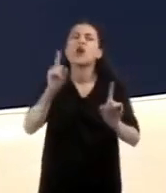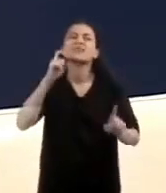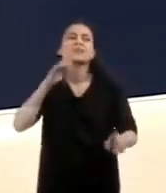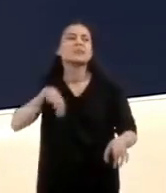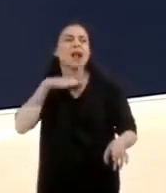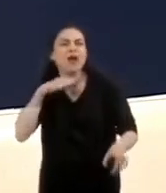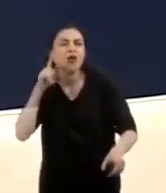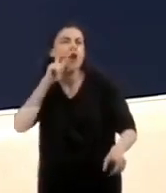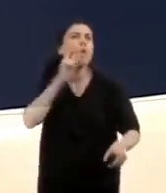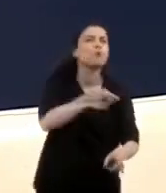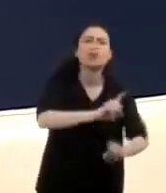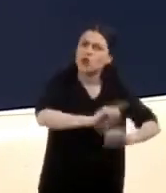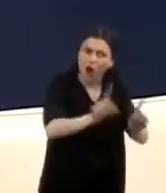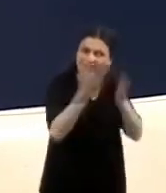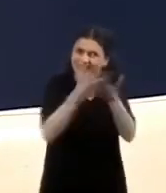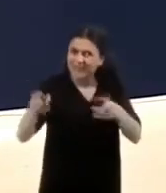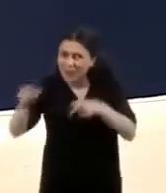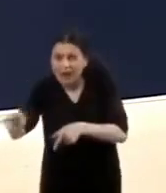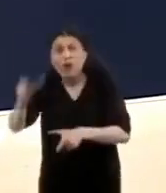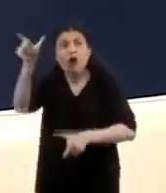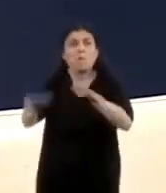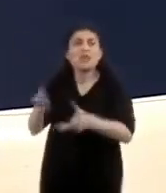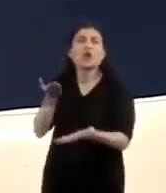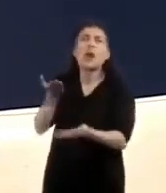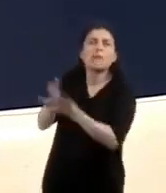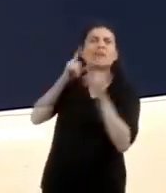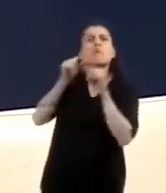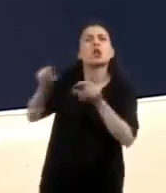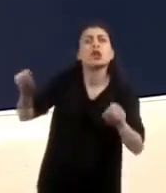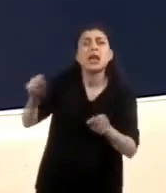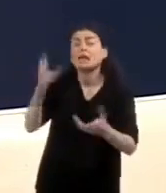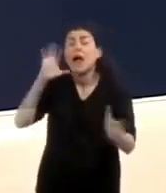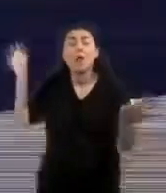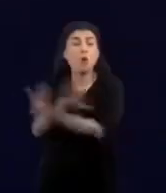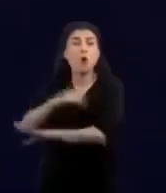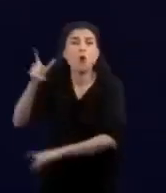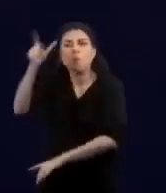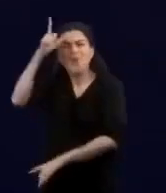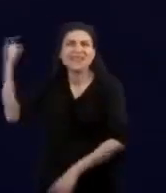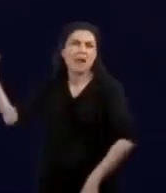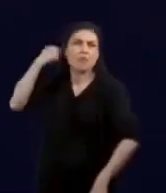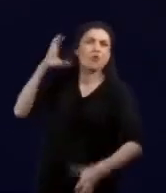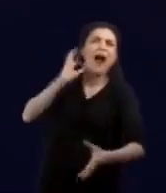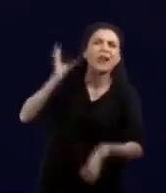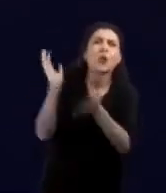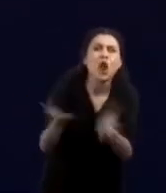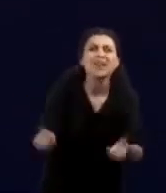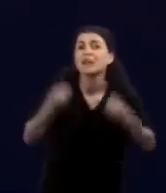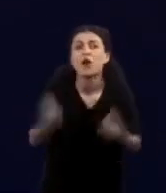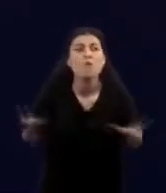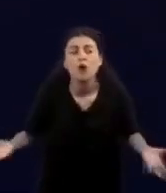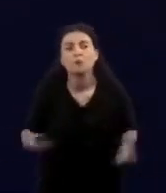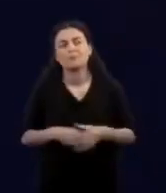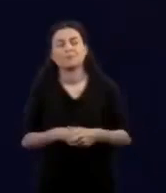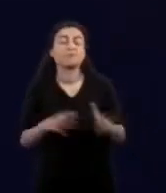la persona que está peticionando y por ahí recibe un golpe arriba de la vereda. Bueno, no, a ver, no me parece que eso sea